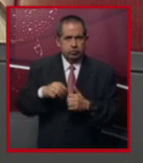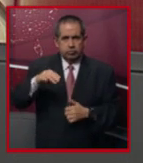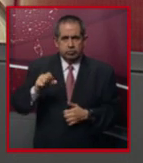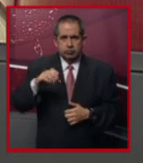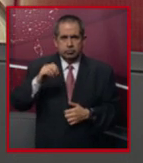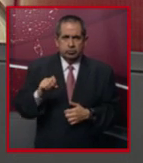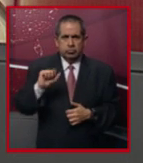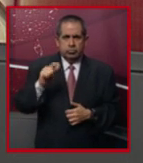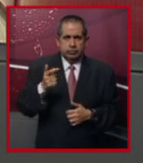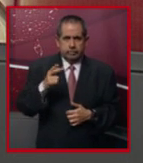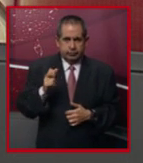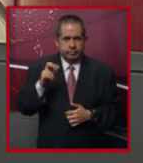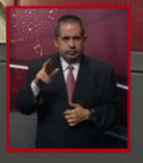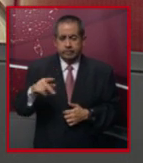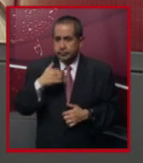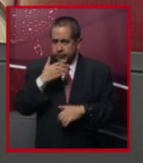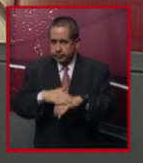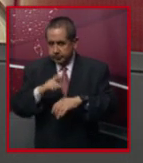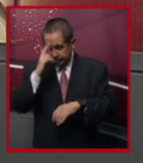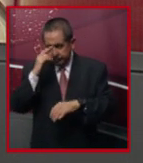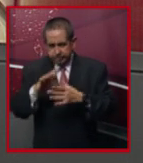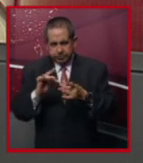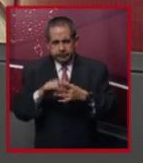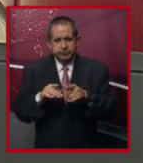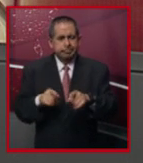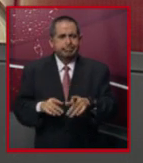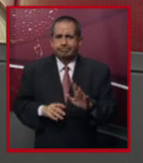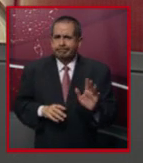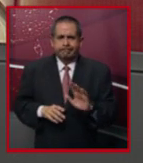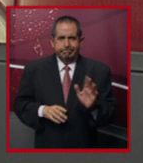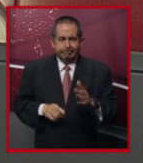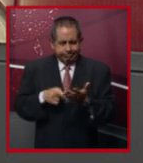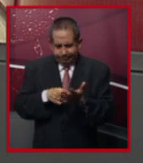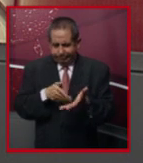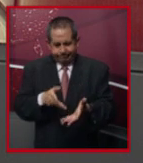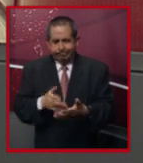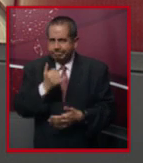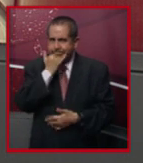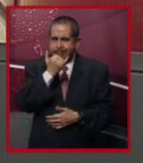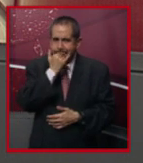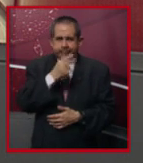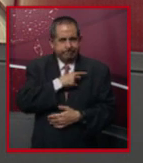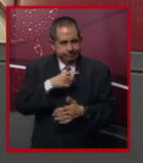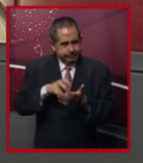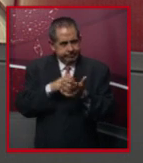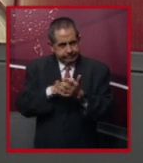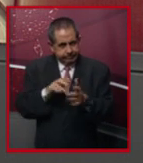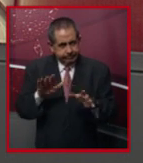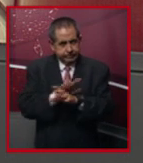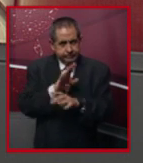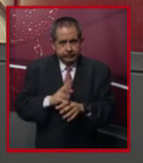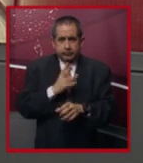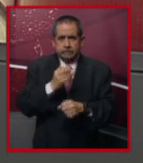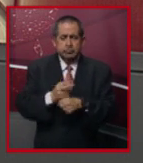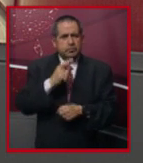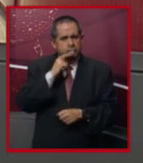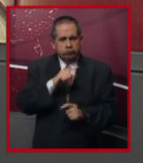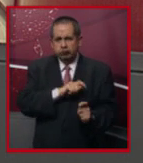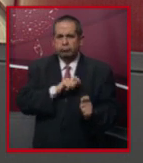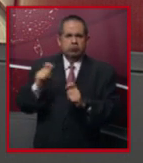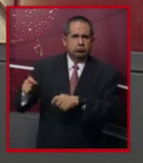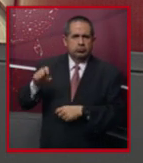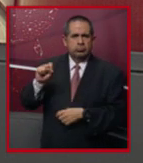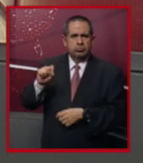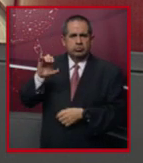Vega, recordó la reforma política, advirtió sobre los términos del dictamen y la necesidad de hacerle modificaciones. Propuso que sea la